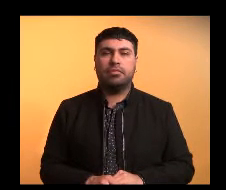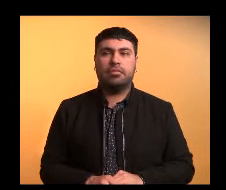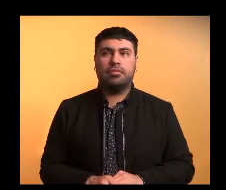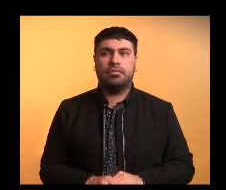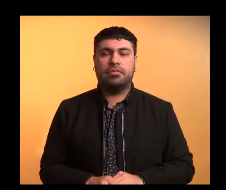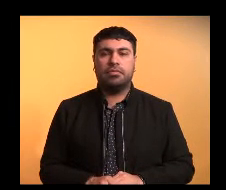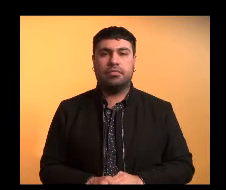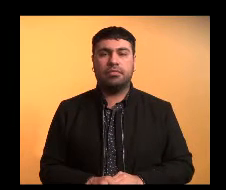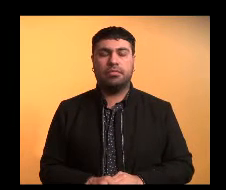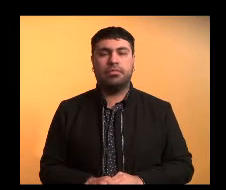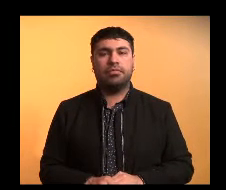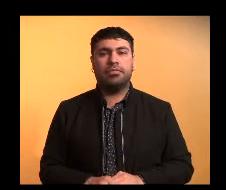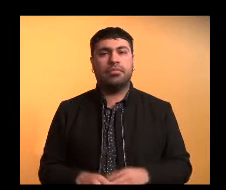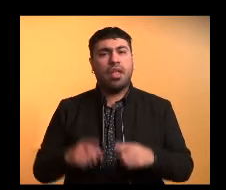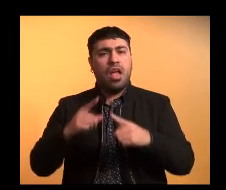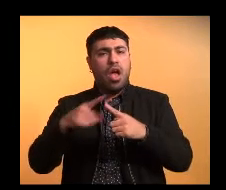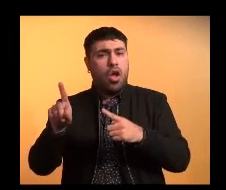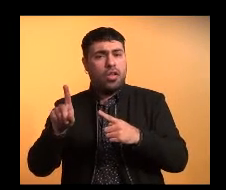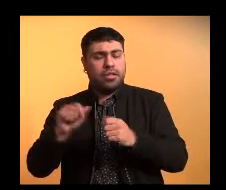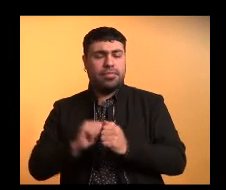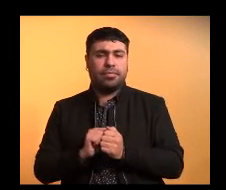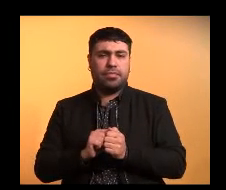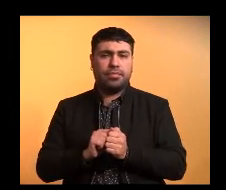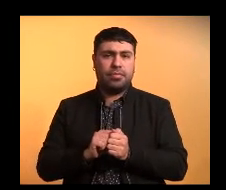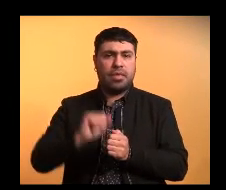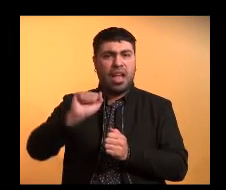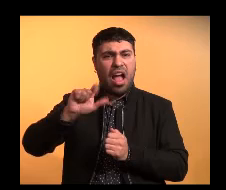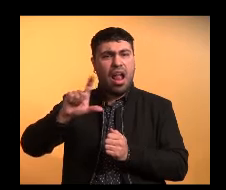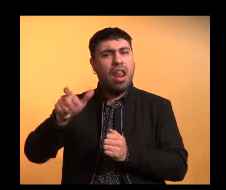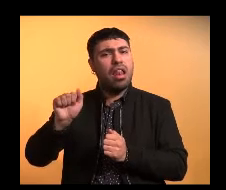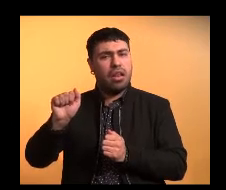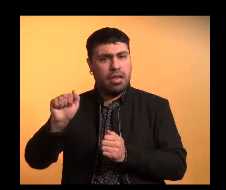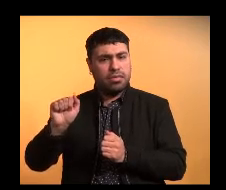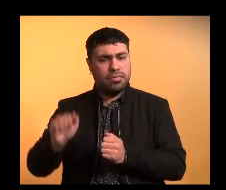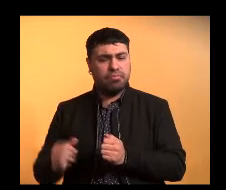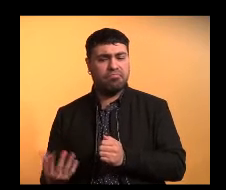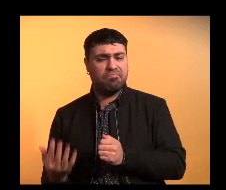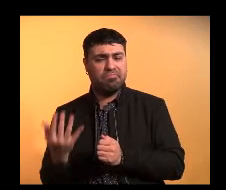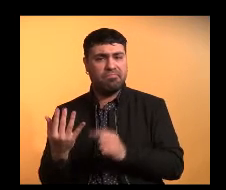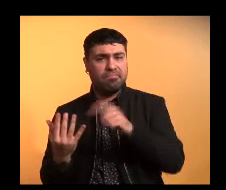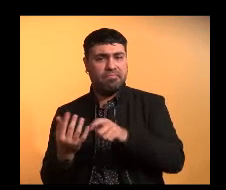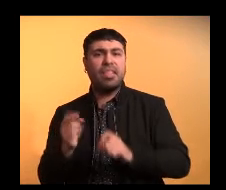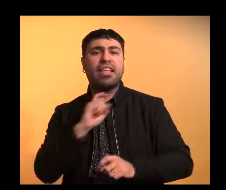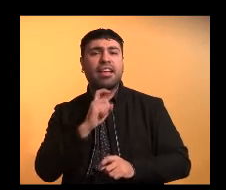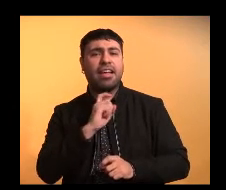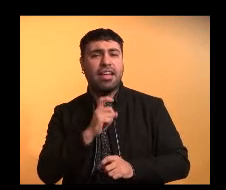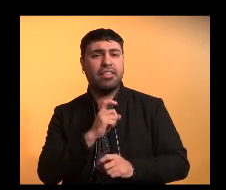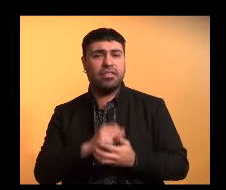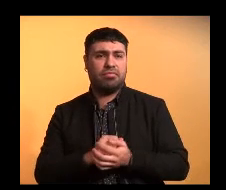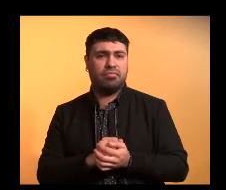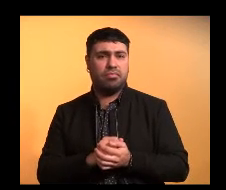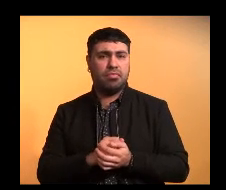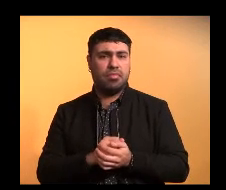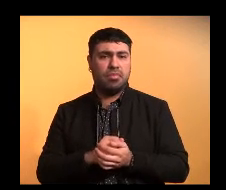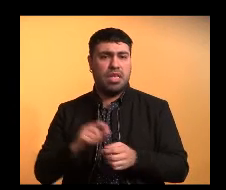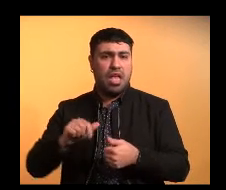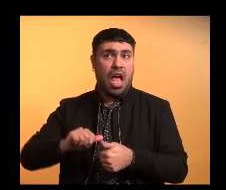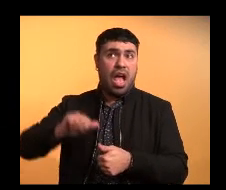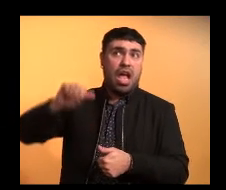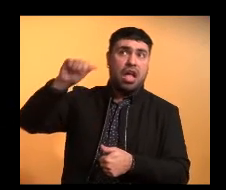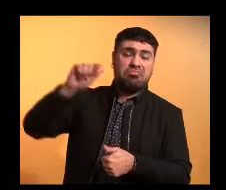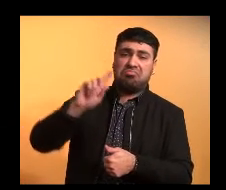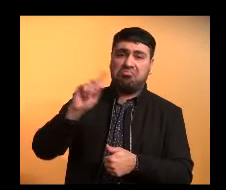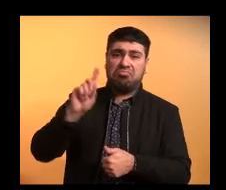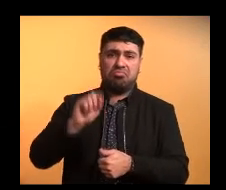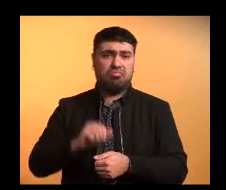Una alga café, y esta alga es como un pequeño saco, usualmente no mide más allá de 8 centímetros de alto,